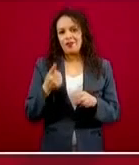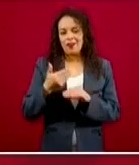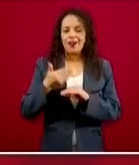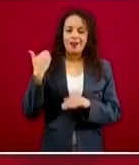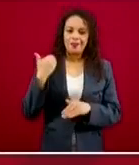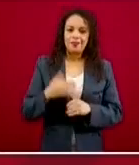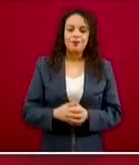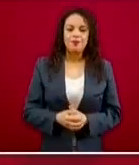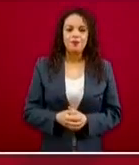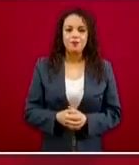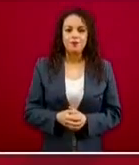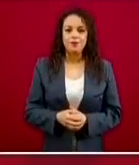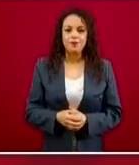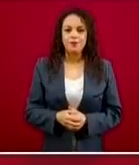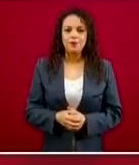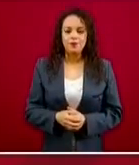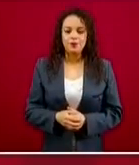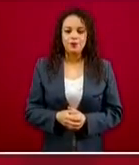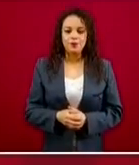Y